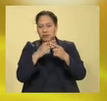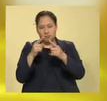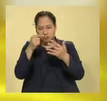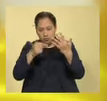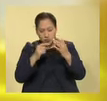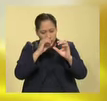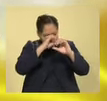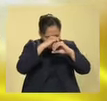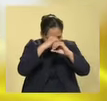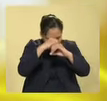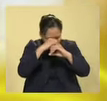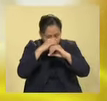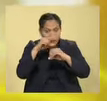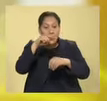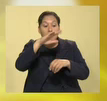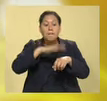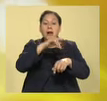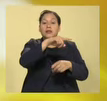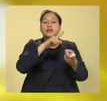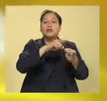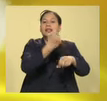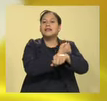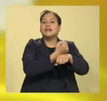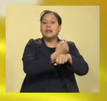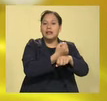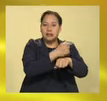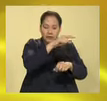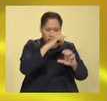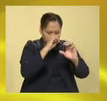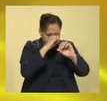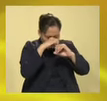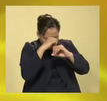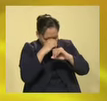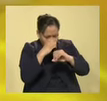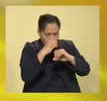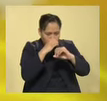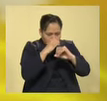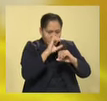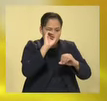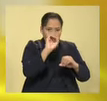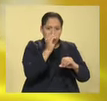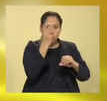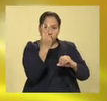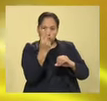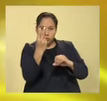sanguínea particularmente checamos lo que es el CO2 total.